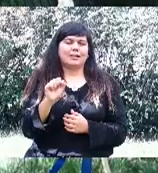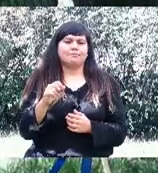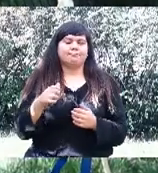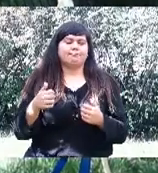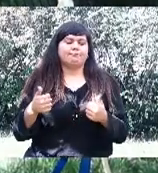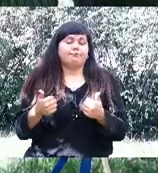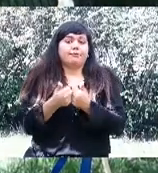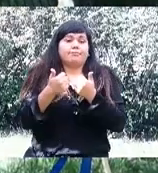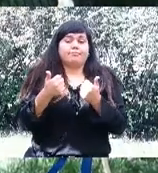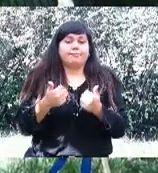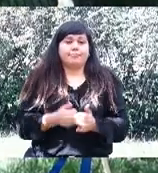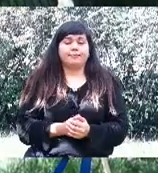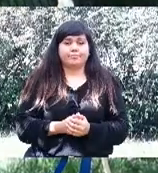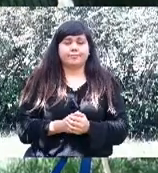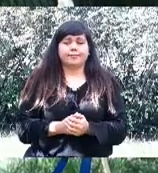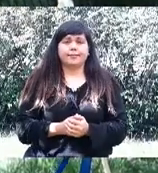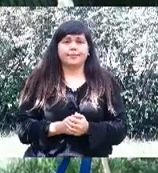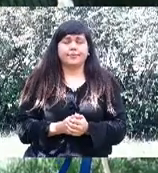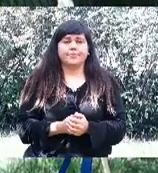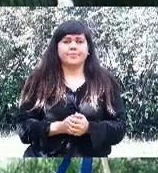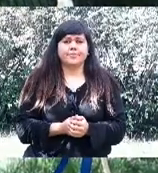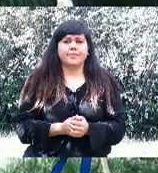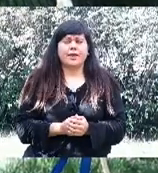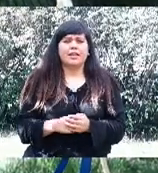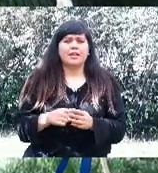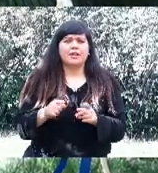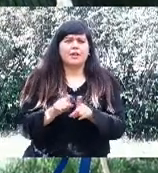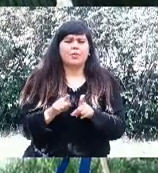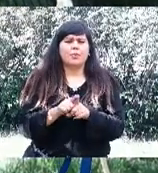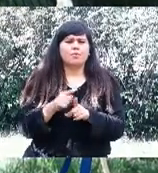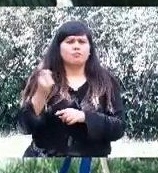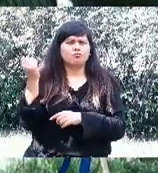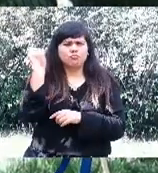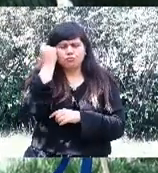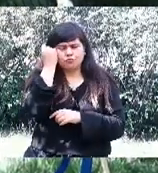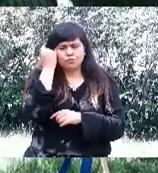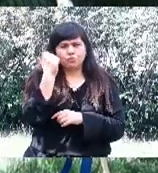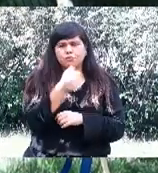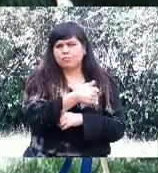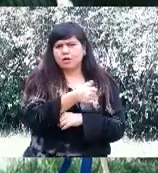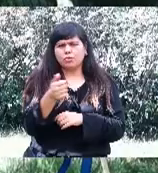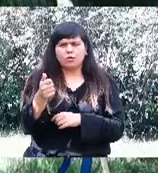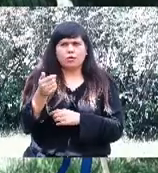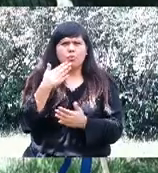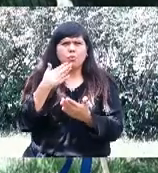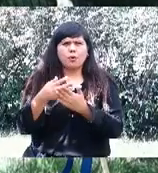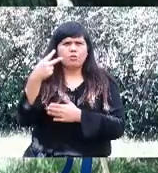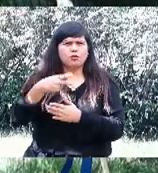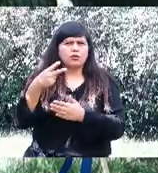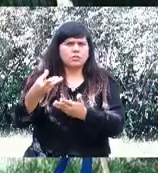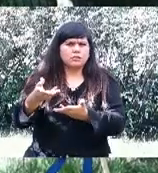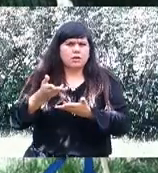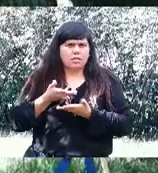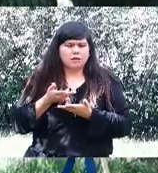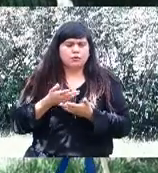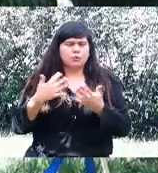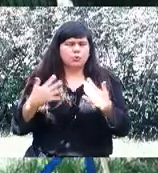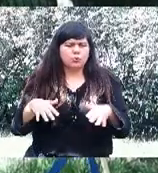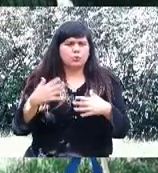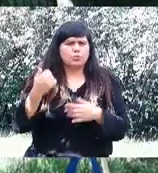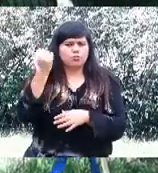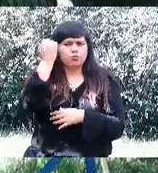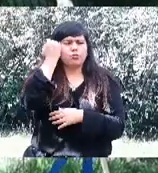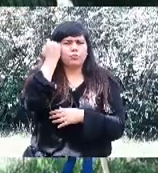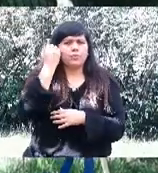accidente eso fue muy muy traumático para todos nosotros todas nosotras y y